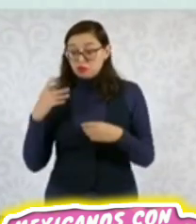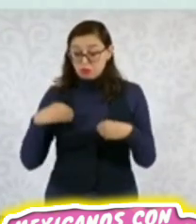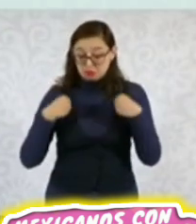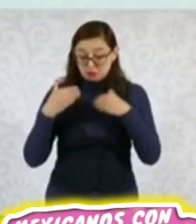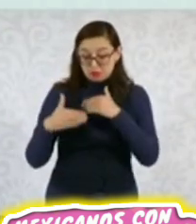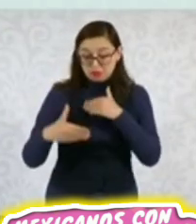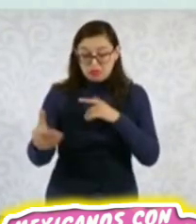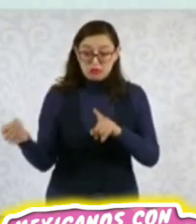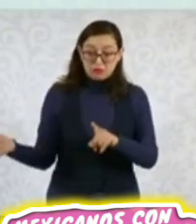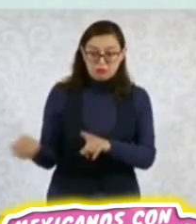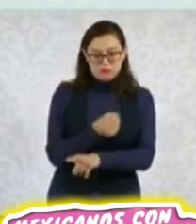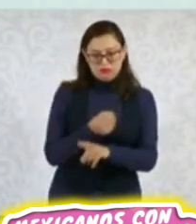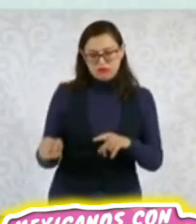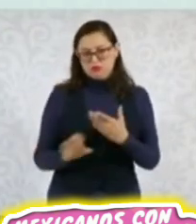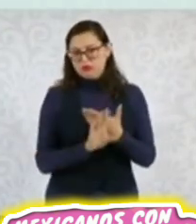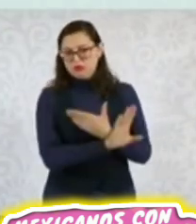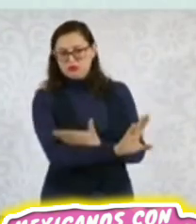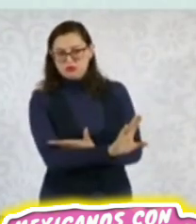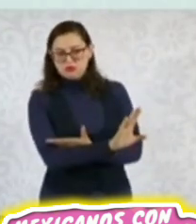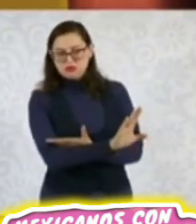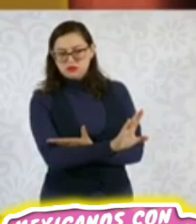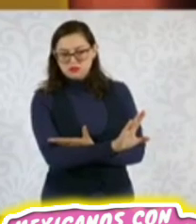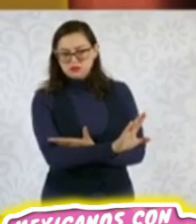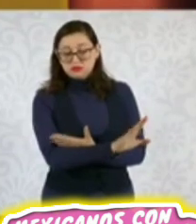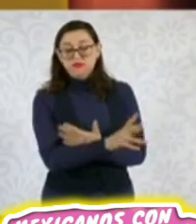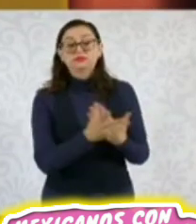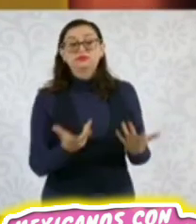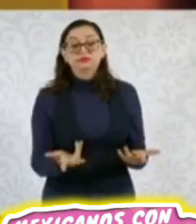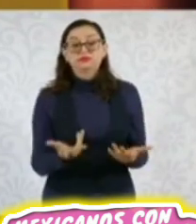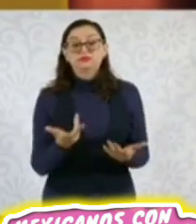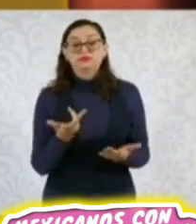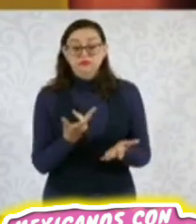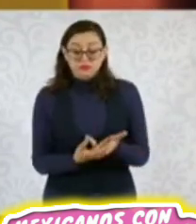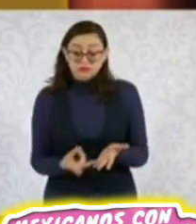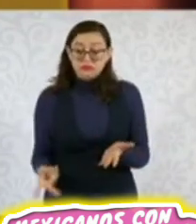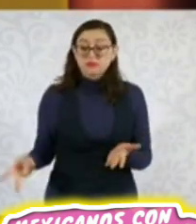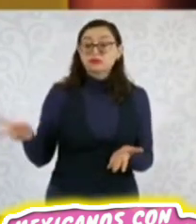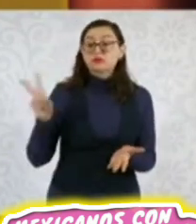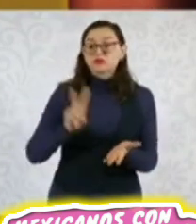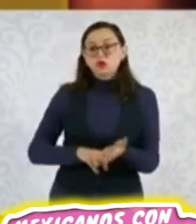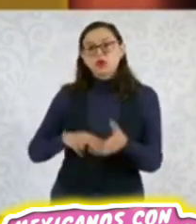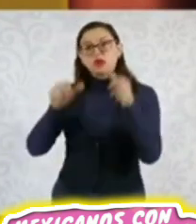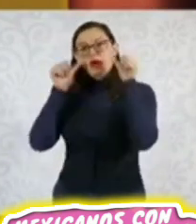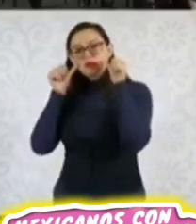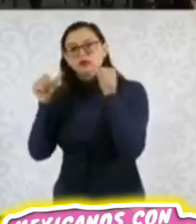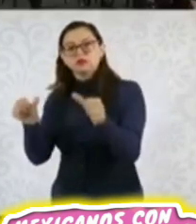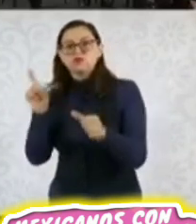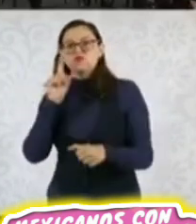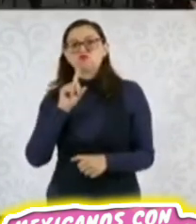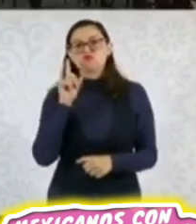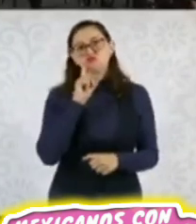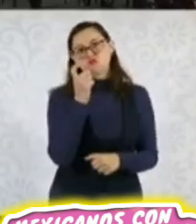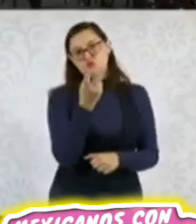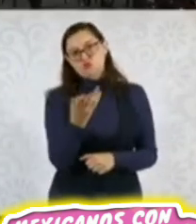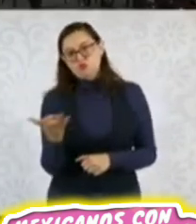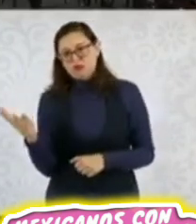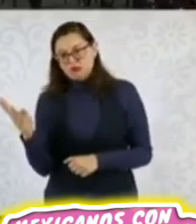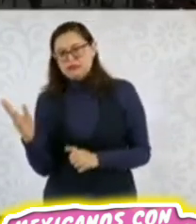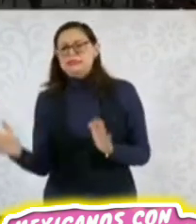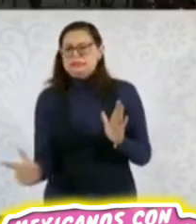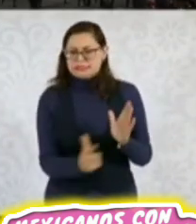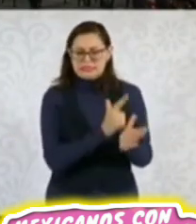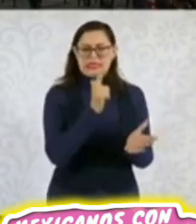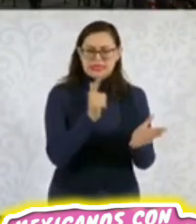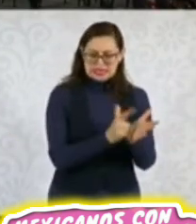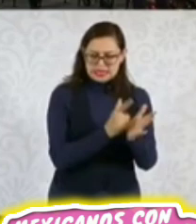llaman deberes reforzados con las mujeres. Quiere decir que no solamente es la aplicación de la ley,